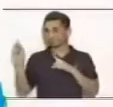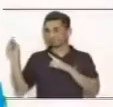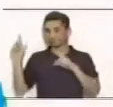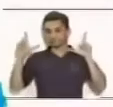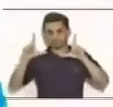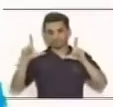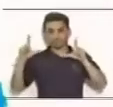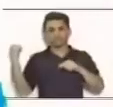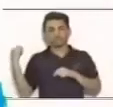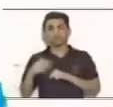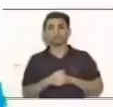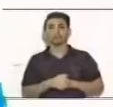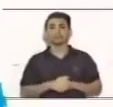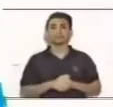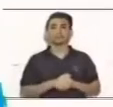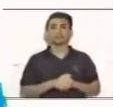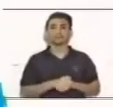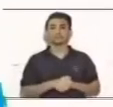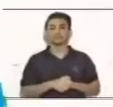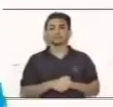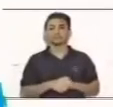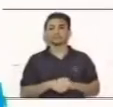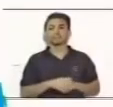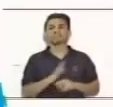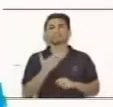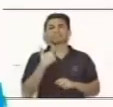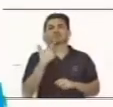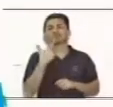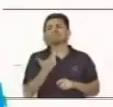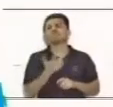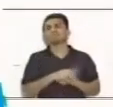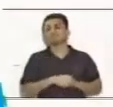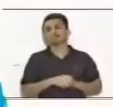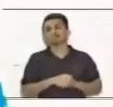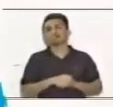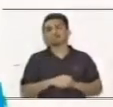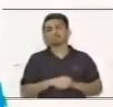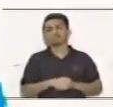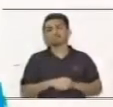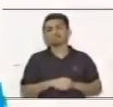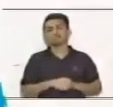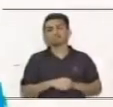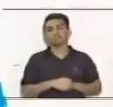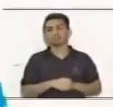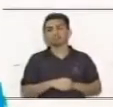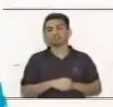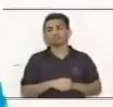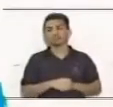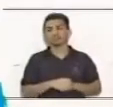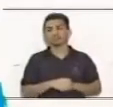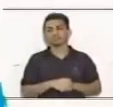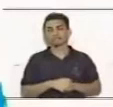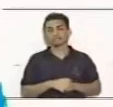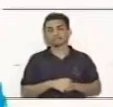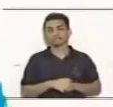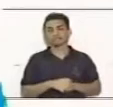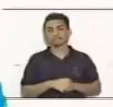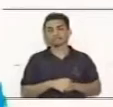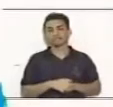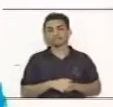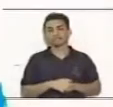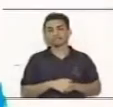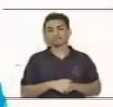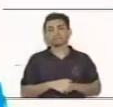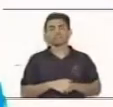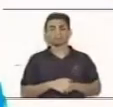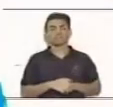Empezamos con el factor común. ¿Qué dijimos de ellas? Revisemos en nuestros apuntes. ¿Qué era común? ¿Por qué? Revisen